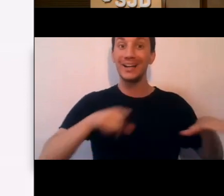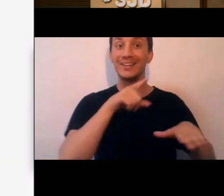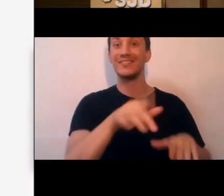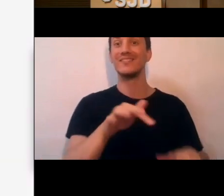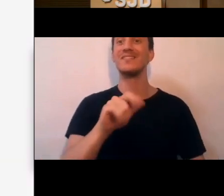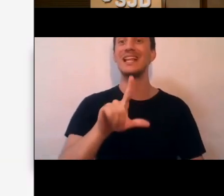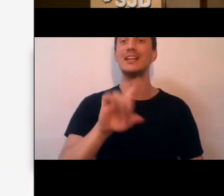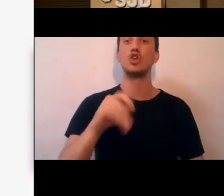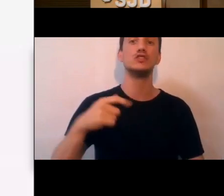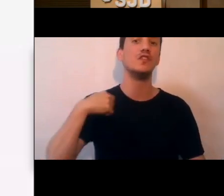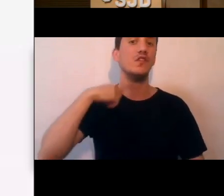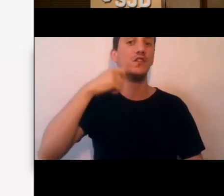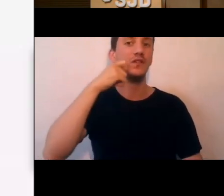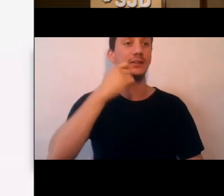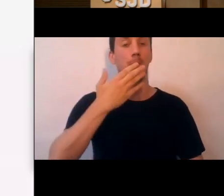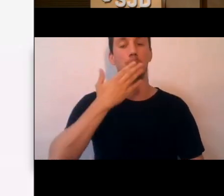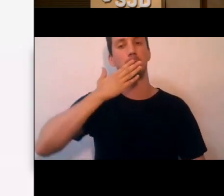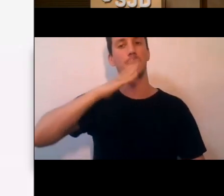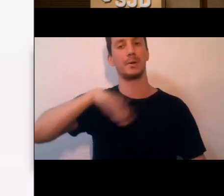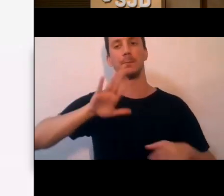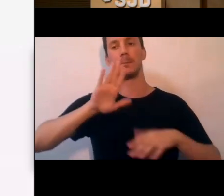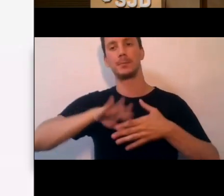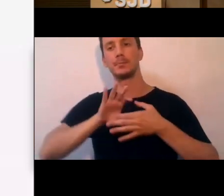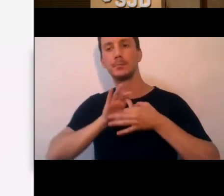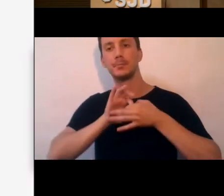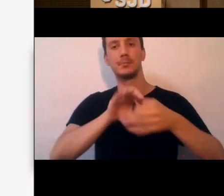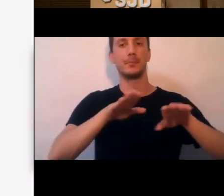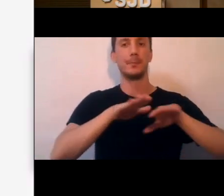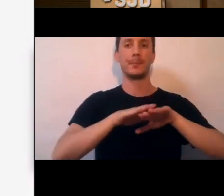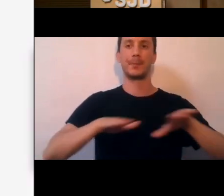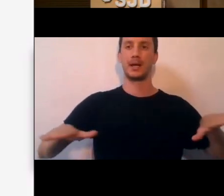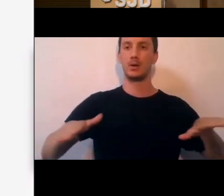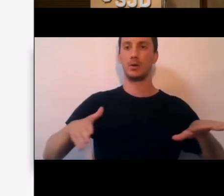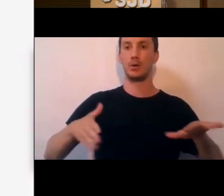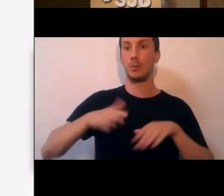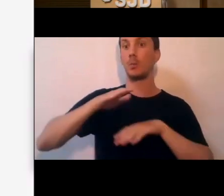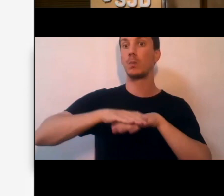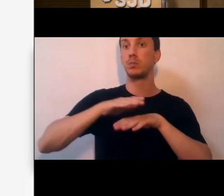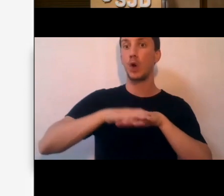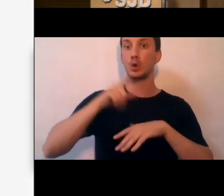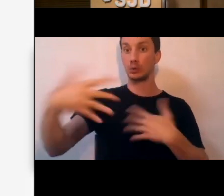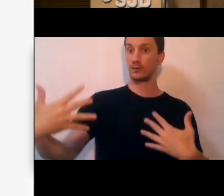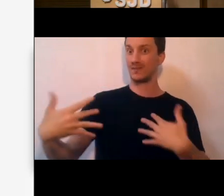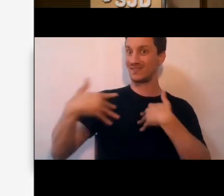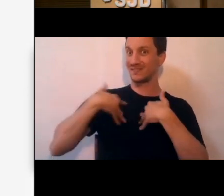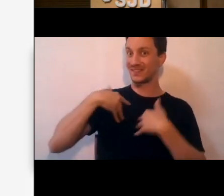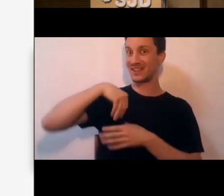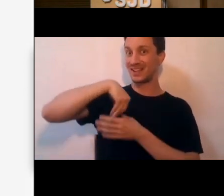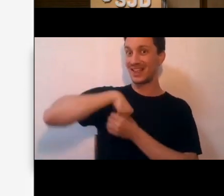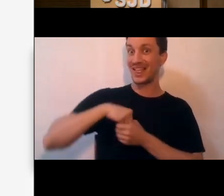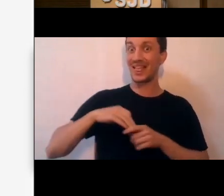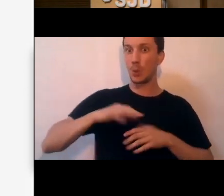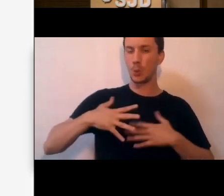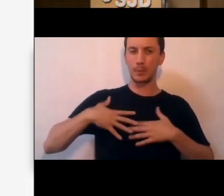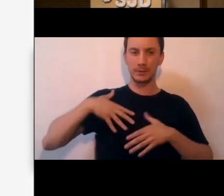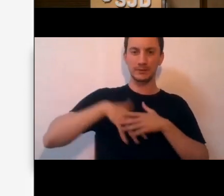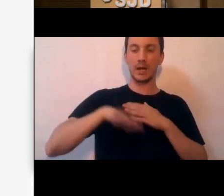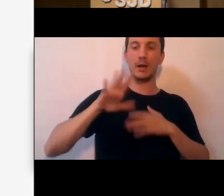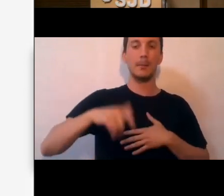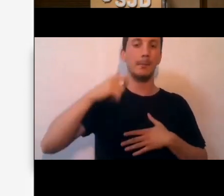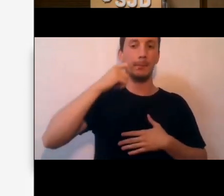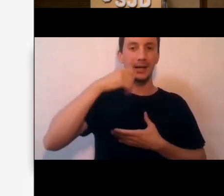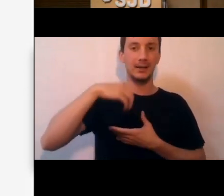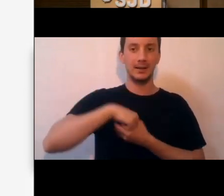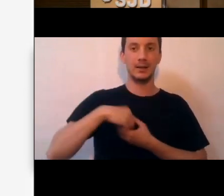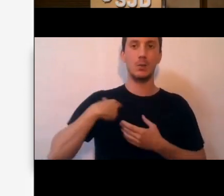los filtros físicos son muy adecuados porque como no penetran en esas rendijas, no irrita la piel del niño y